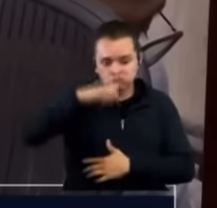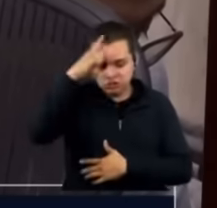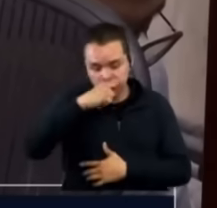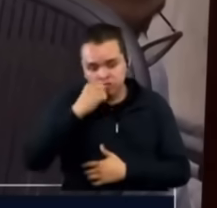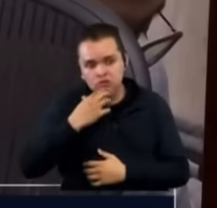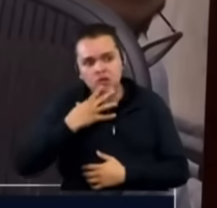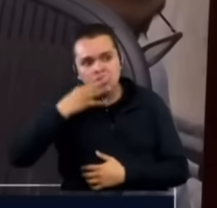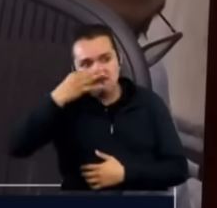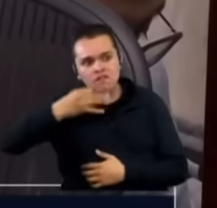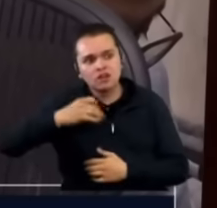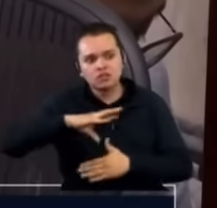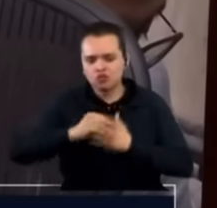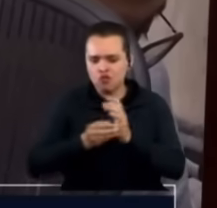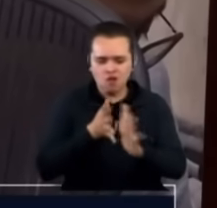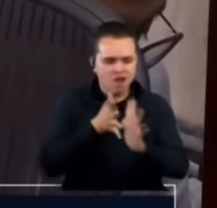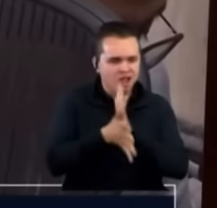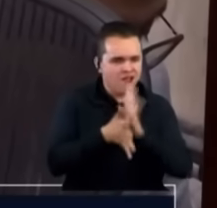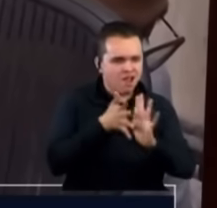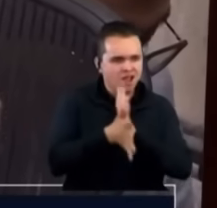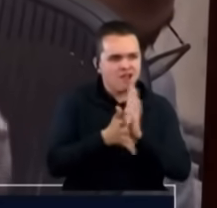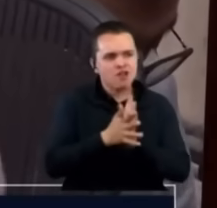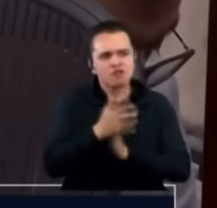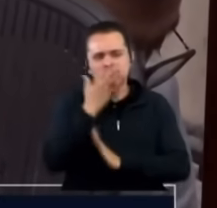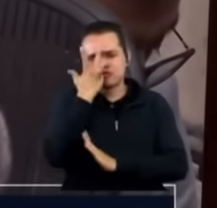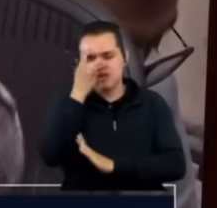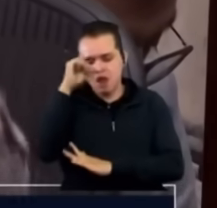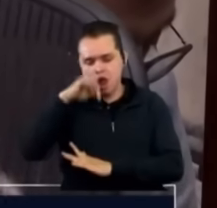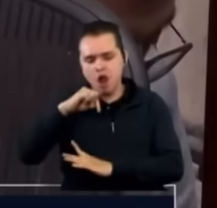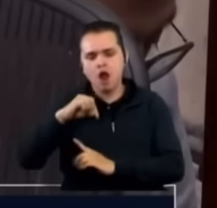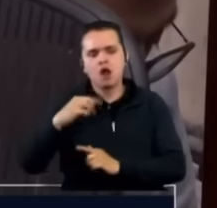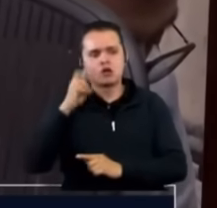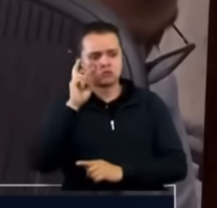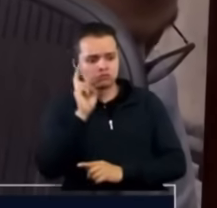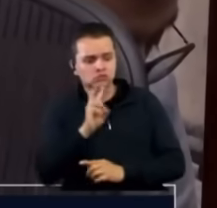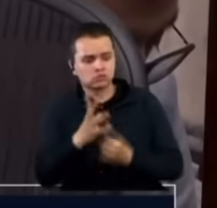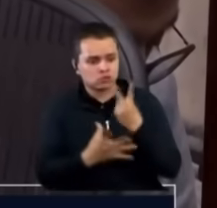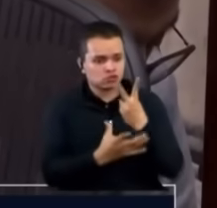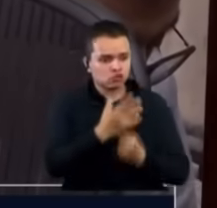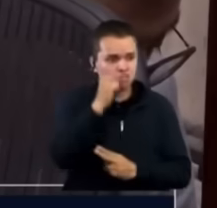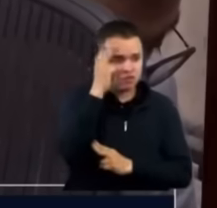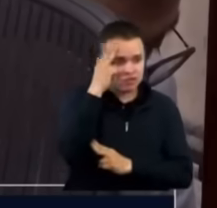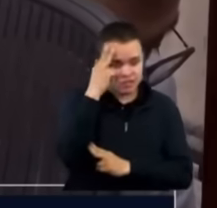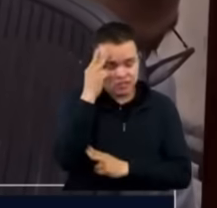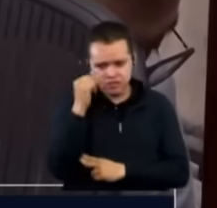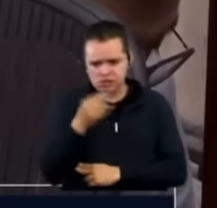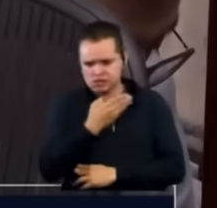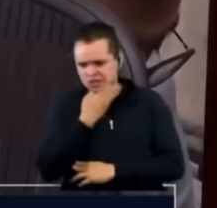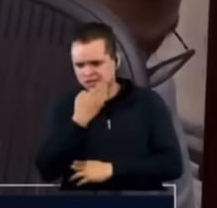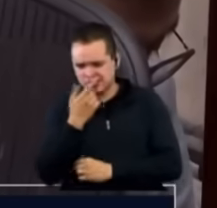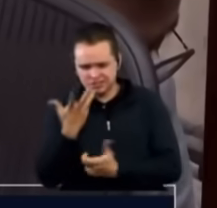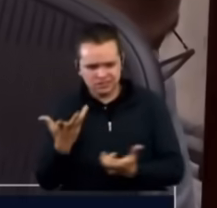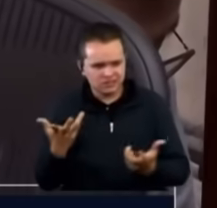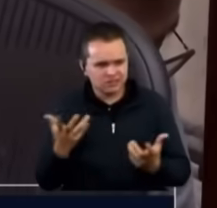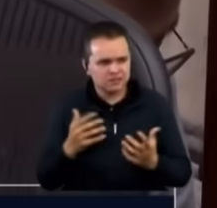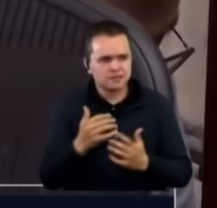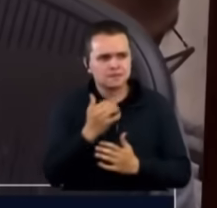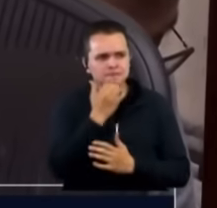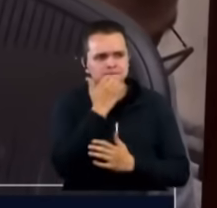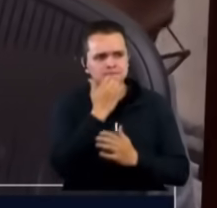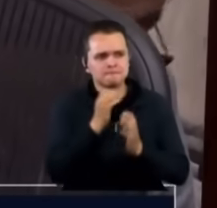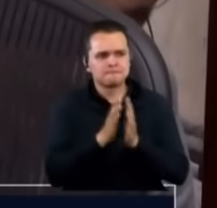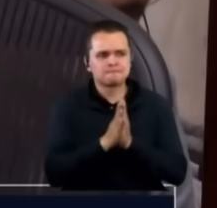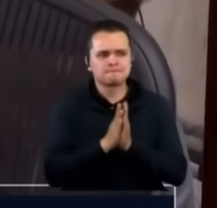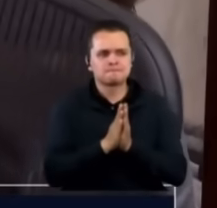seriedad y que lo demos con toda la información, porque aquí lo que se ve es un doble rasero y cinismo. Por ejemplo,